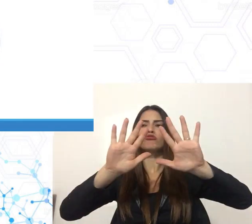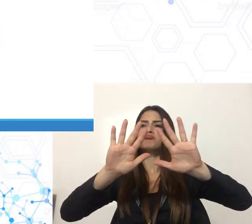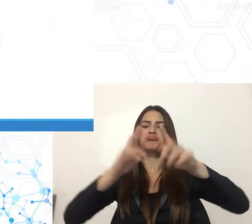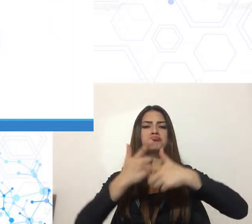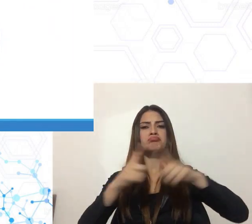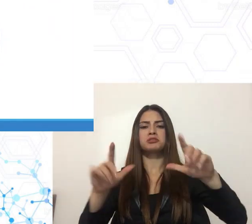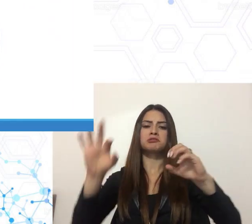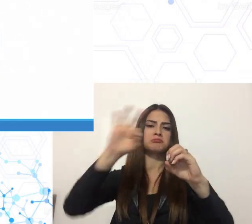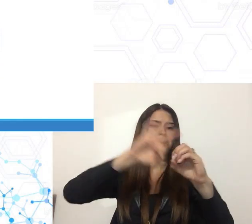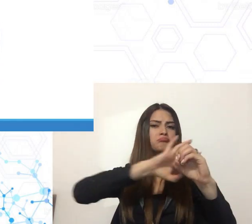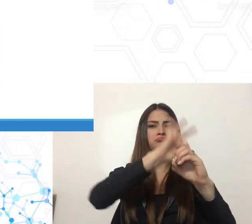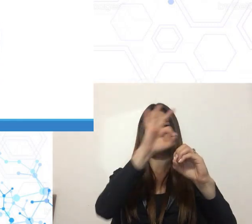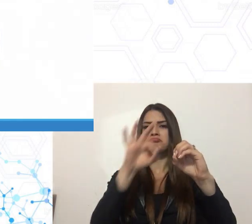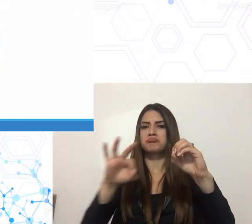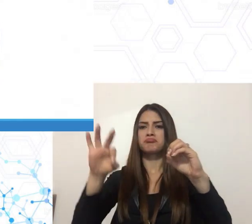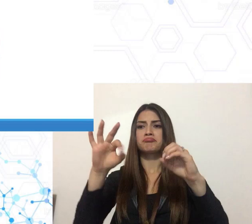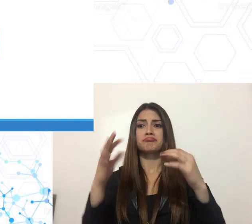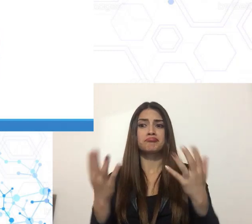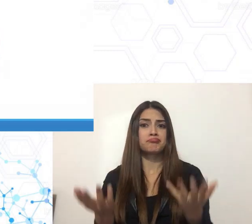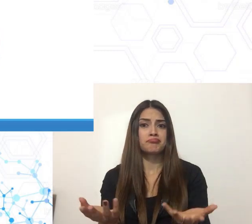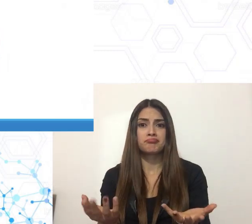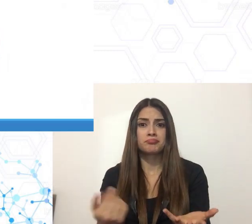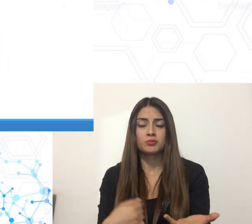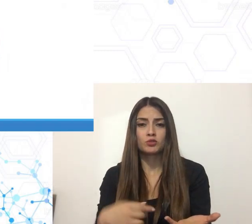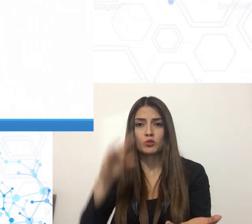no es posible determinar